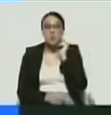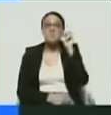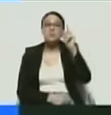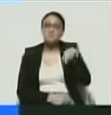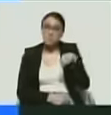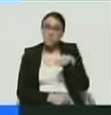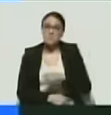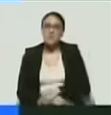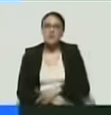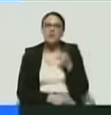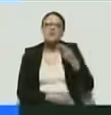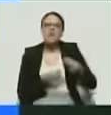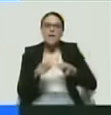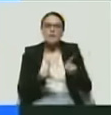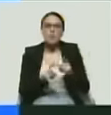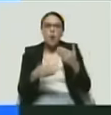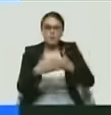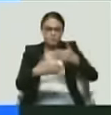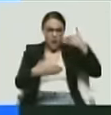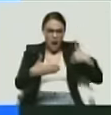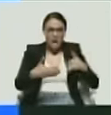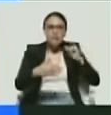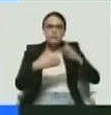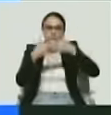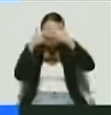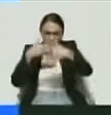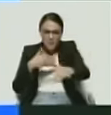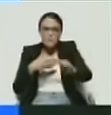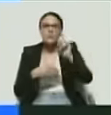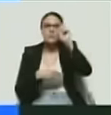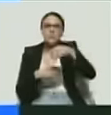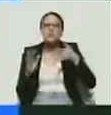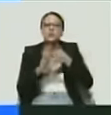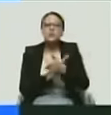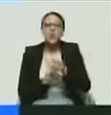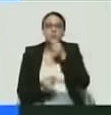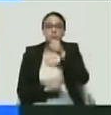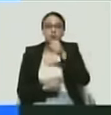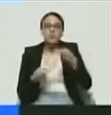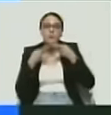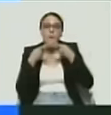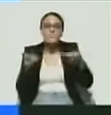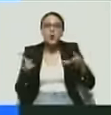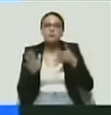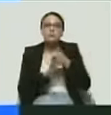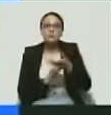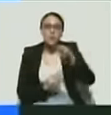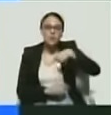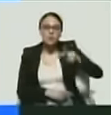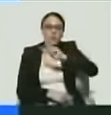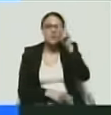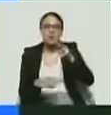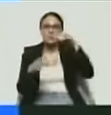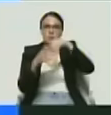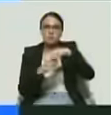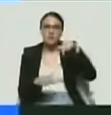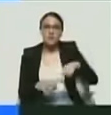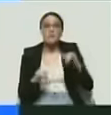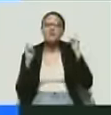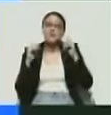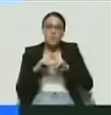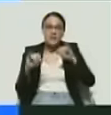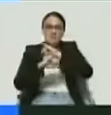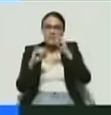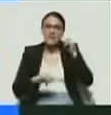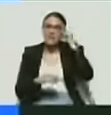un antes y un después en materia de comunicación patriótica en Venezuela. Feliz día,